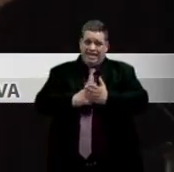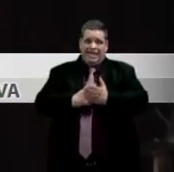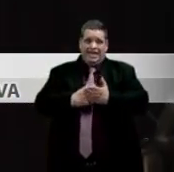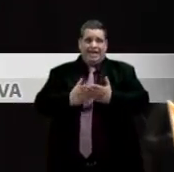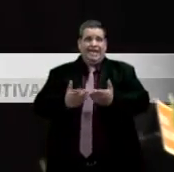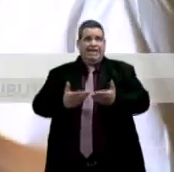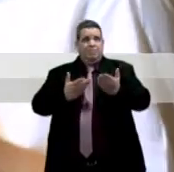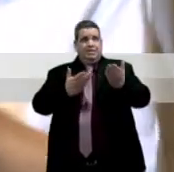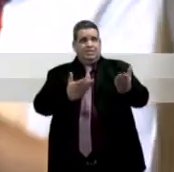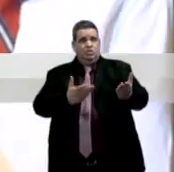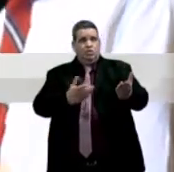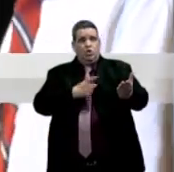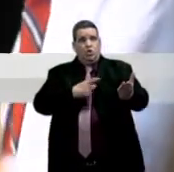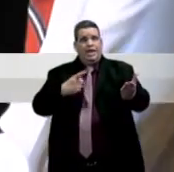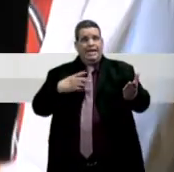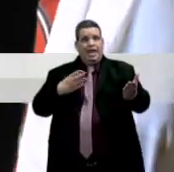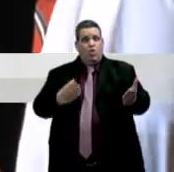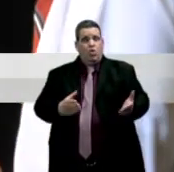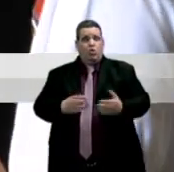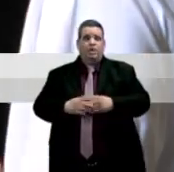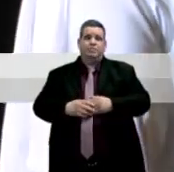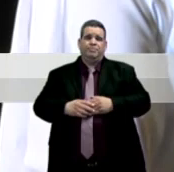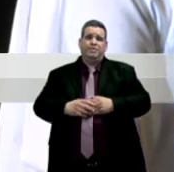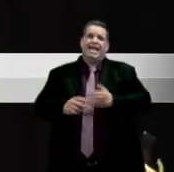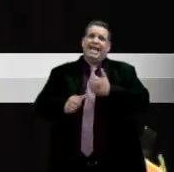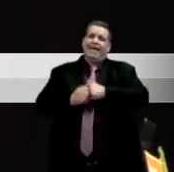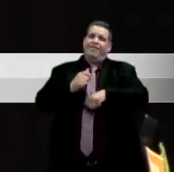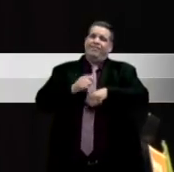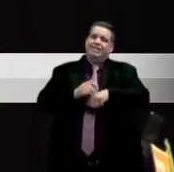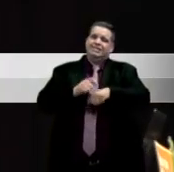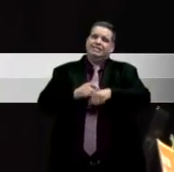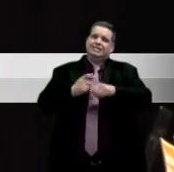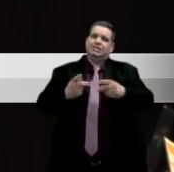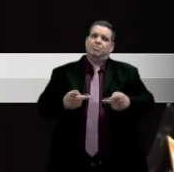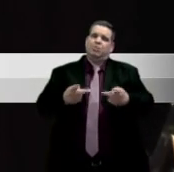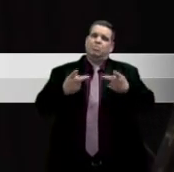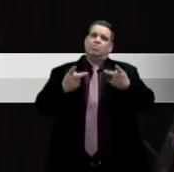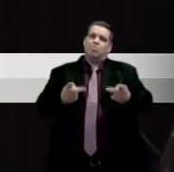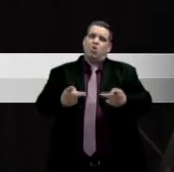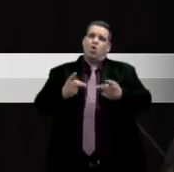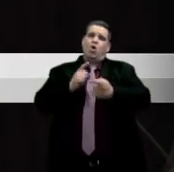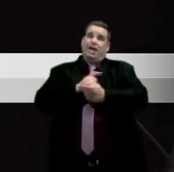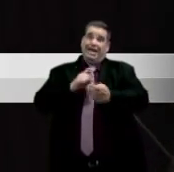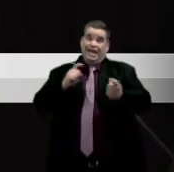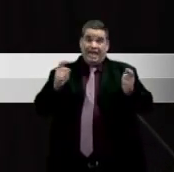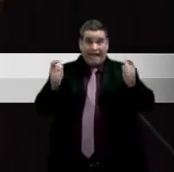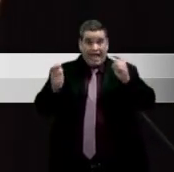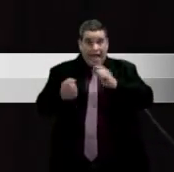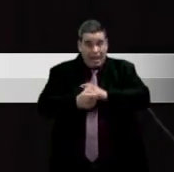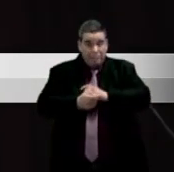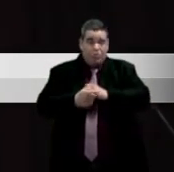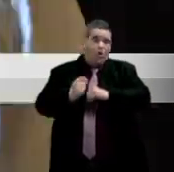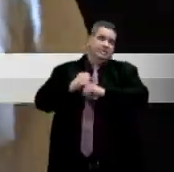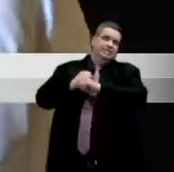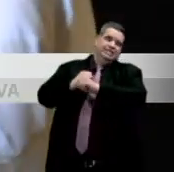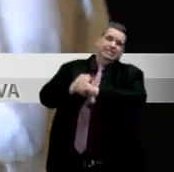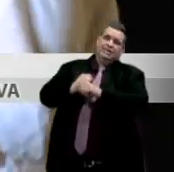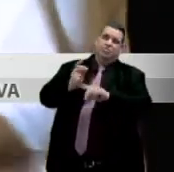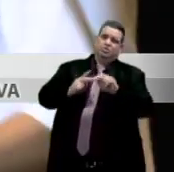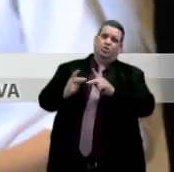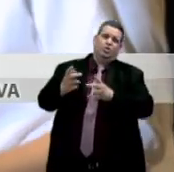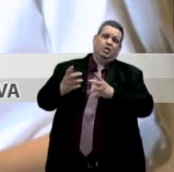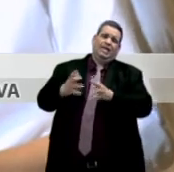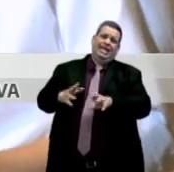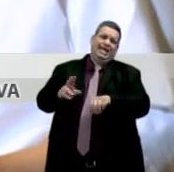Cada vez que se proponen transformaciones, hay resistencia. Es natural.